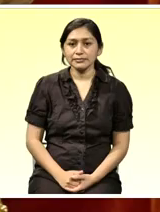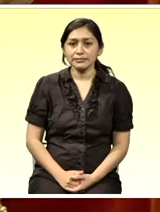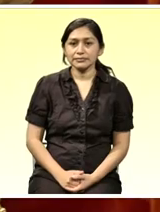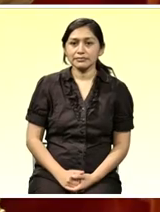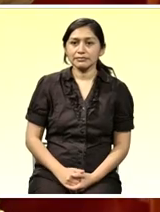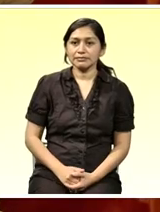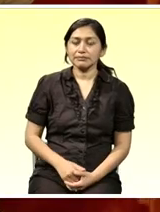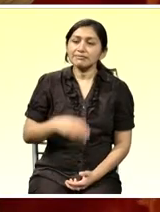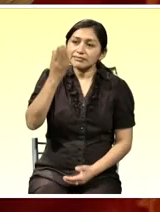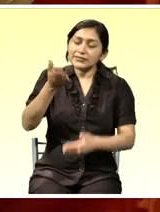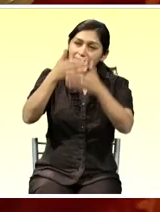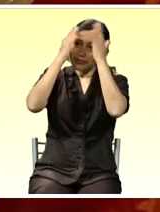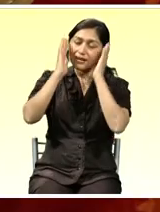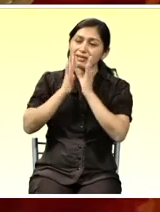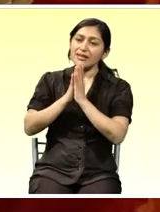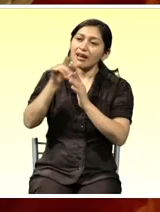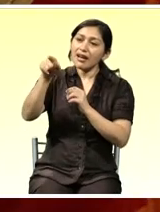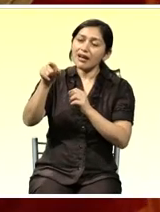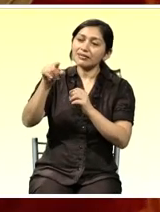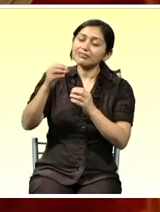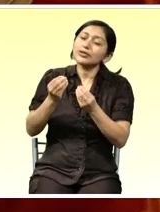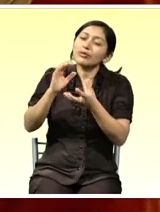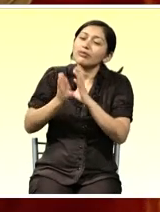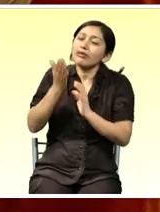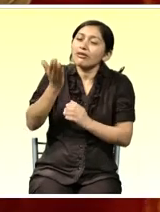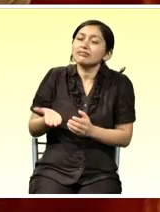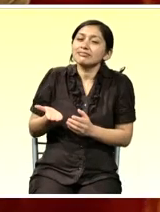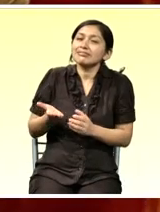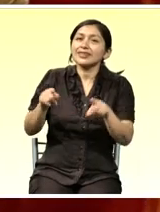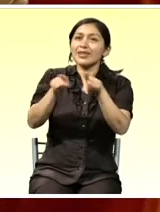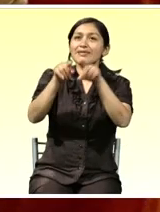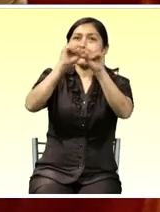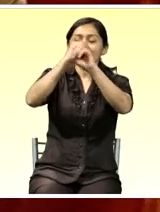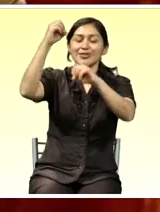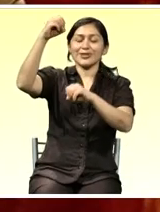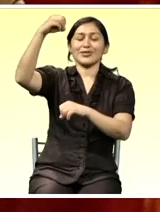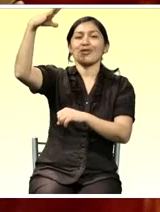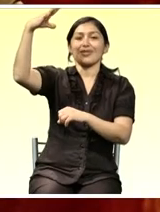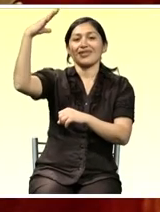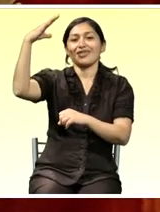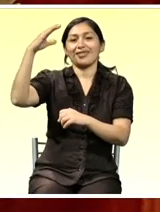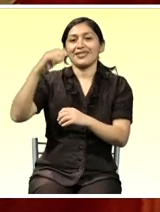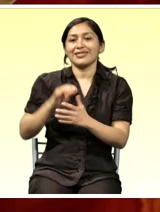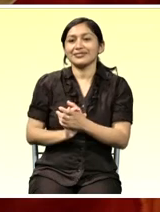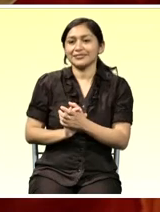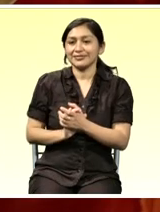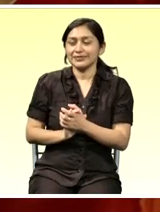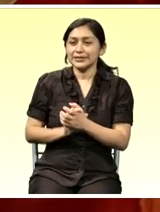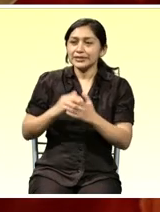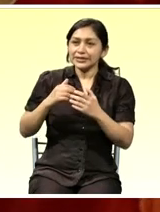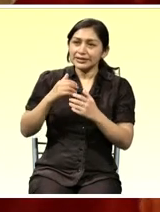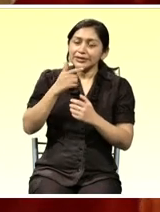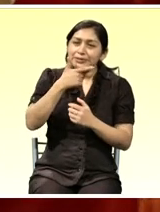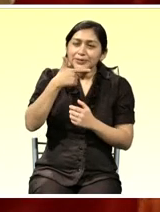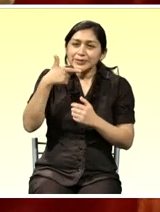de María. Sol. Purísima Virgen del milagro. María,